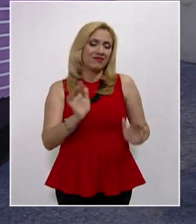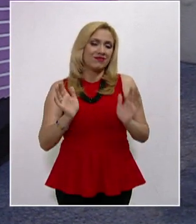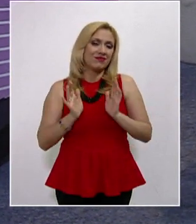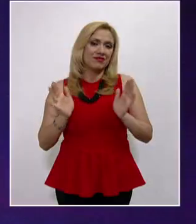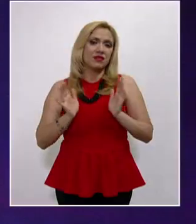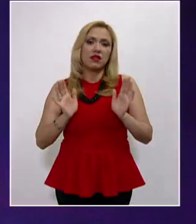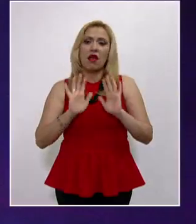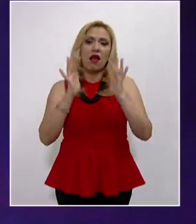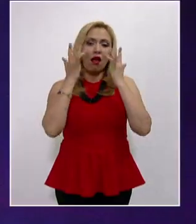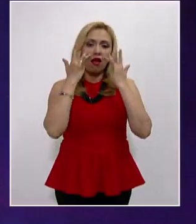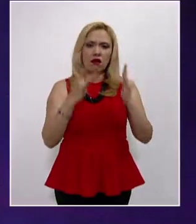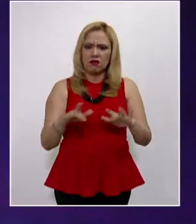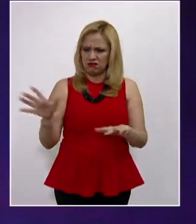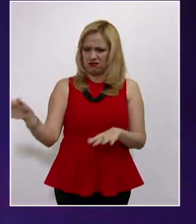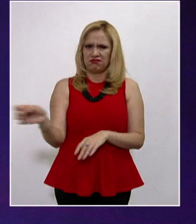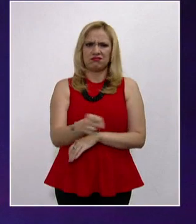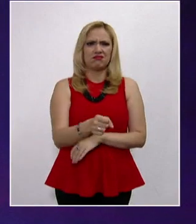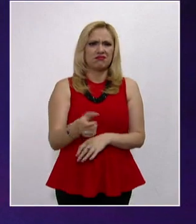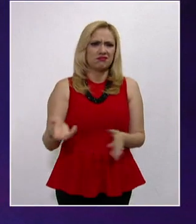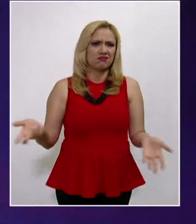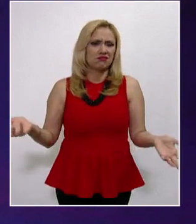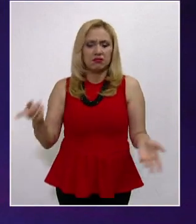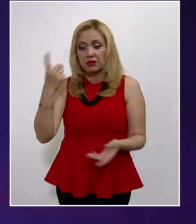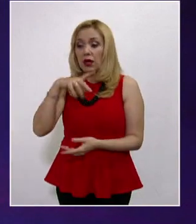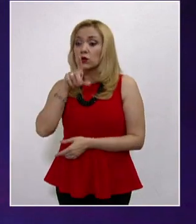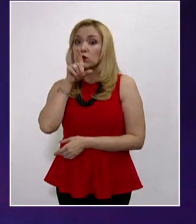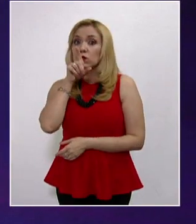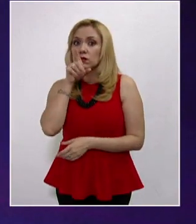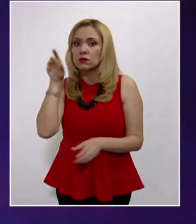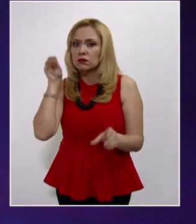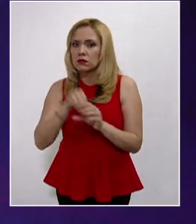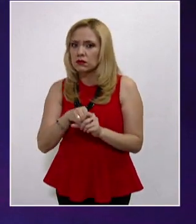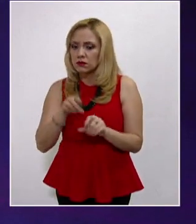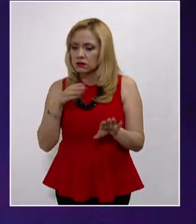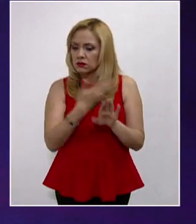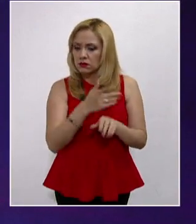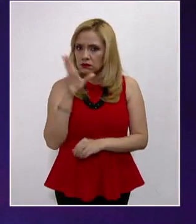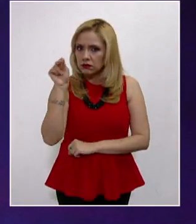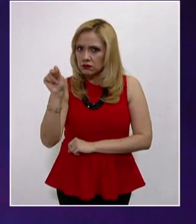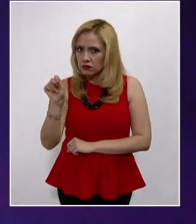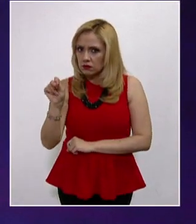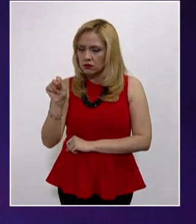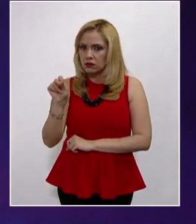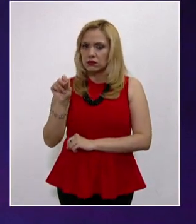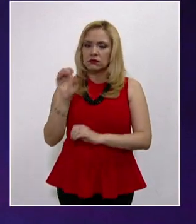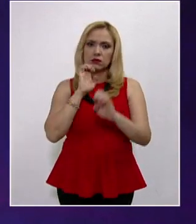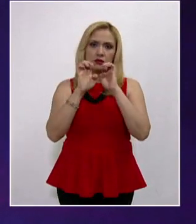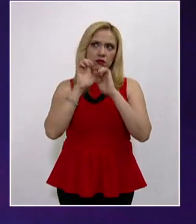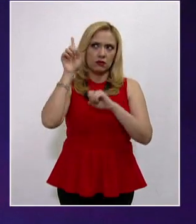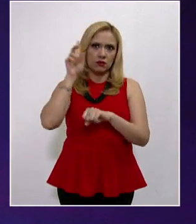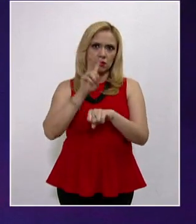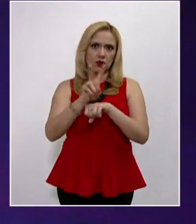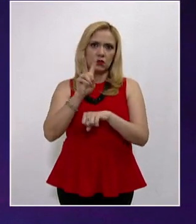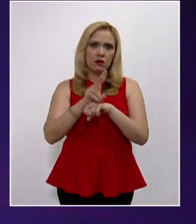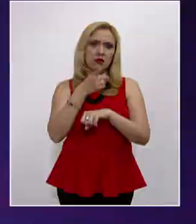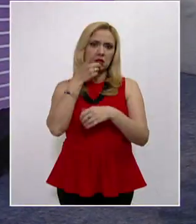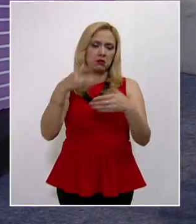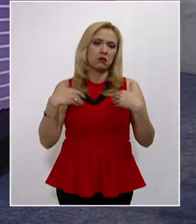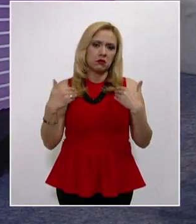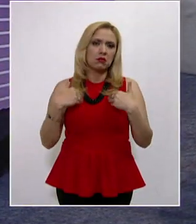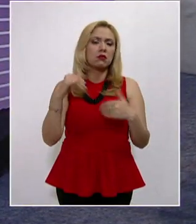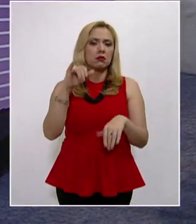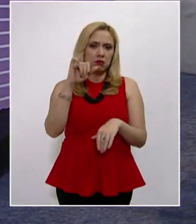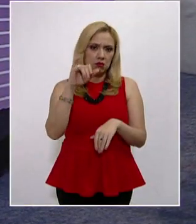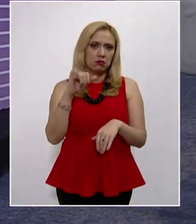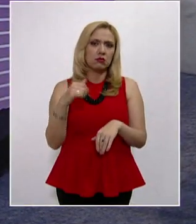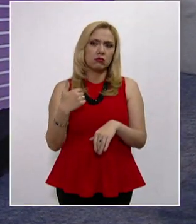del ejército para que no hicieran declaraciones, por ejemplo, en contra de las Fuerzas Armadas. Hay uno de una entrevista en Venezuela donde alguien habla en contra